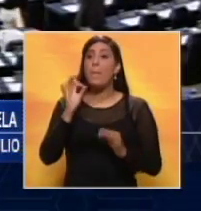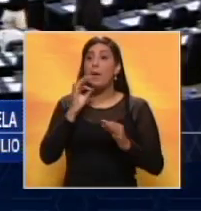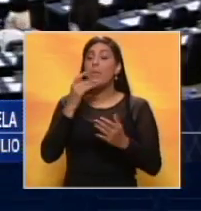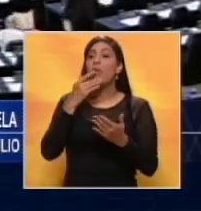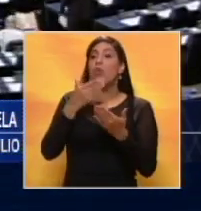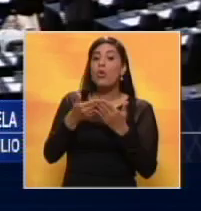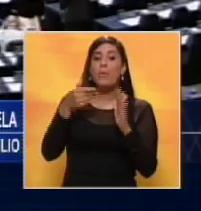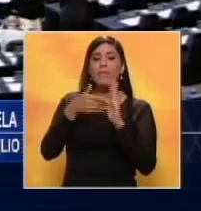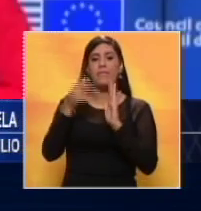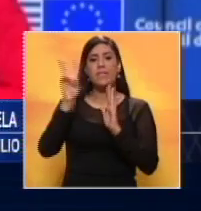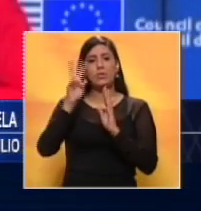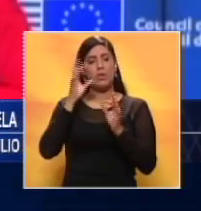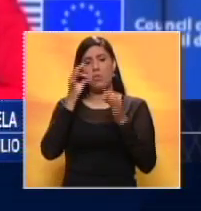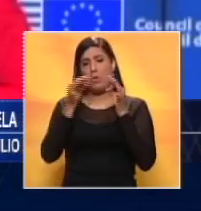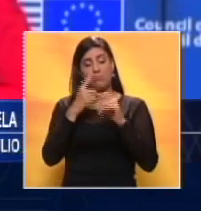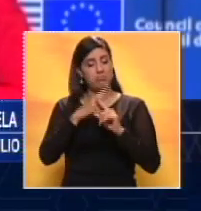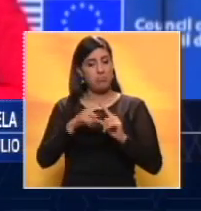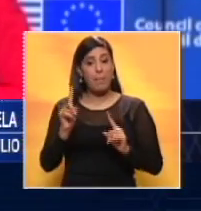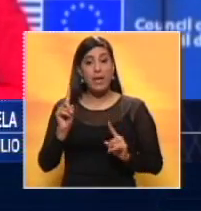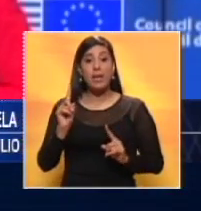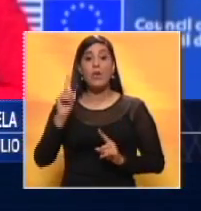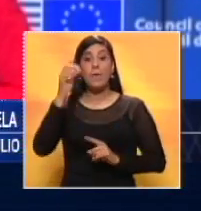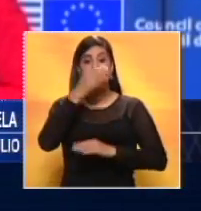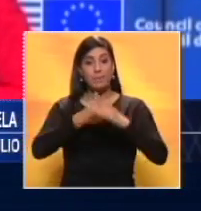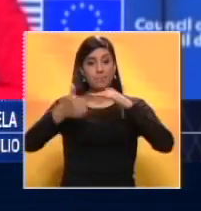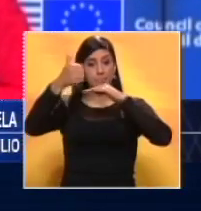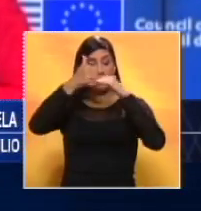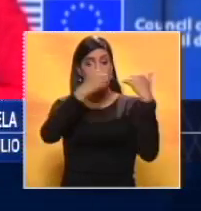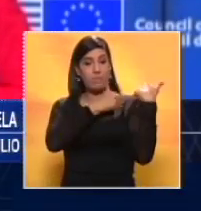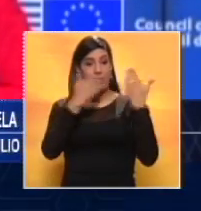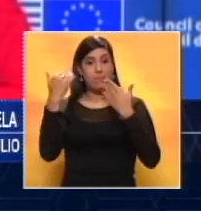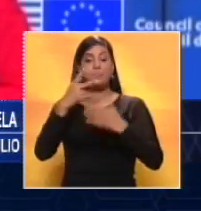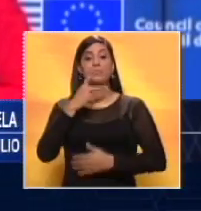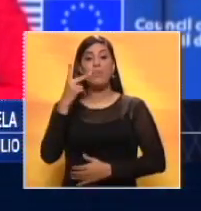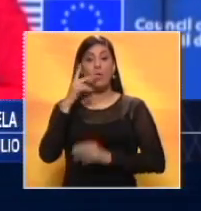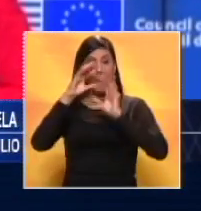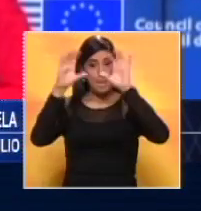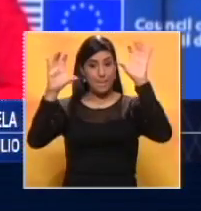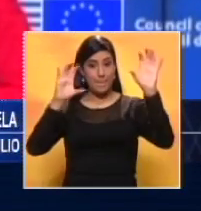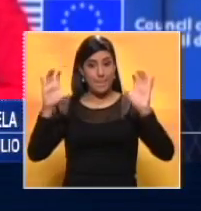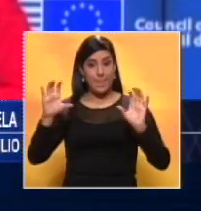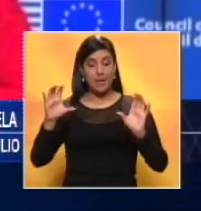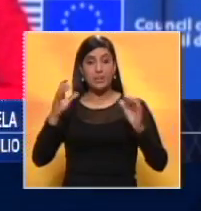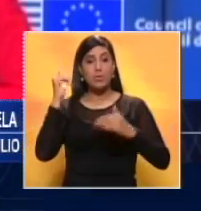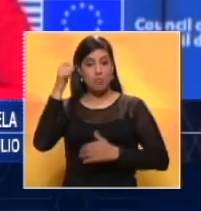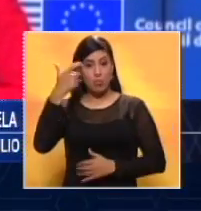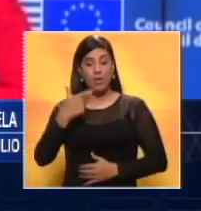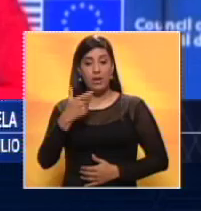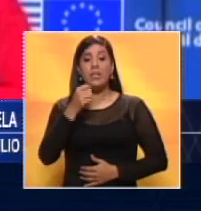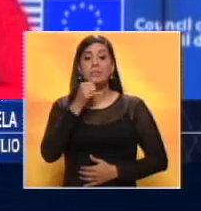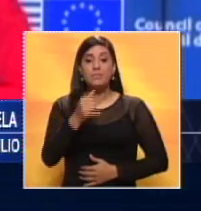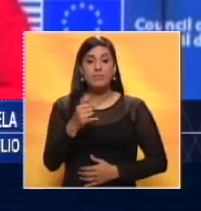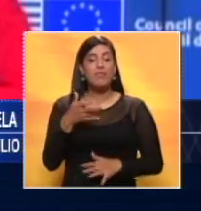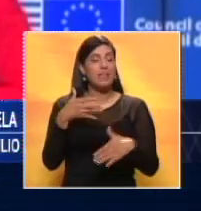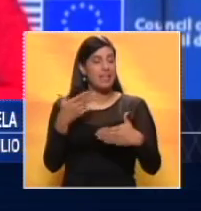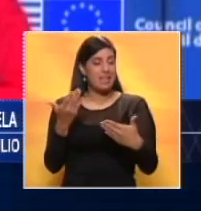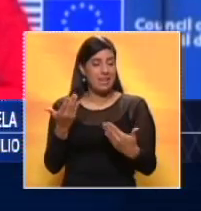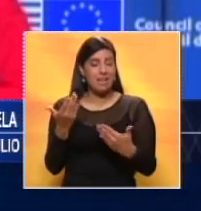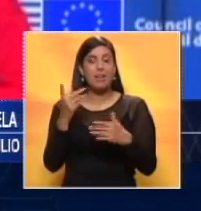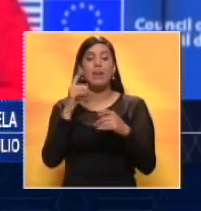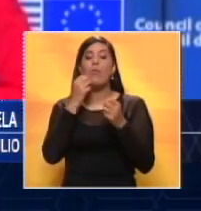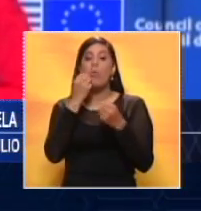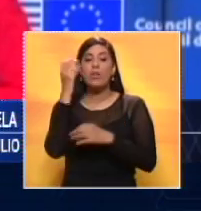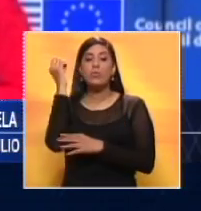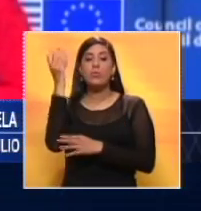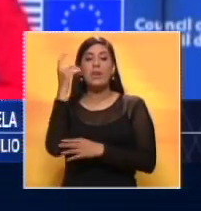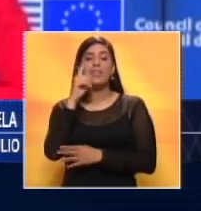previsto un debate sobre nuestro país. Sin embargo, la alta representante para la política exterior, Federica Mogherini, mencionará en su